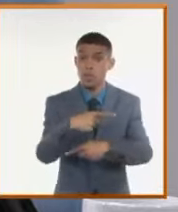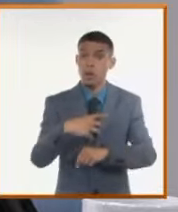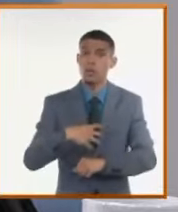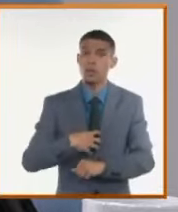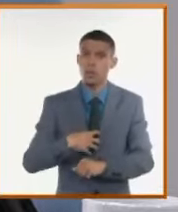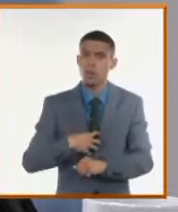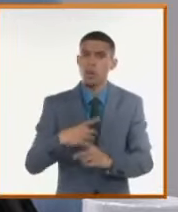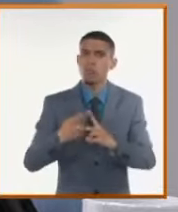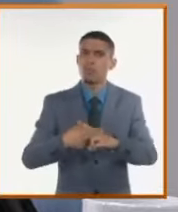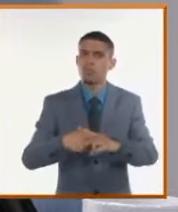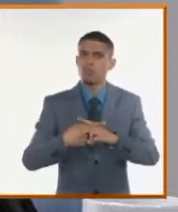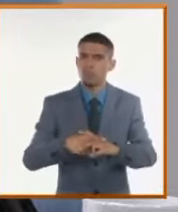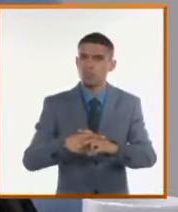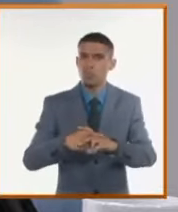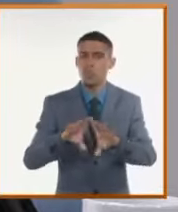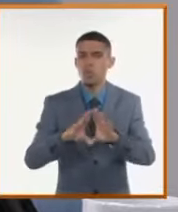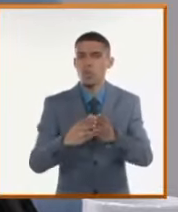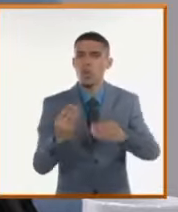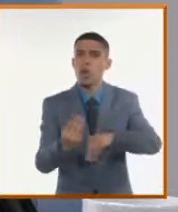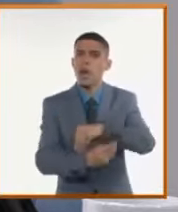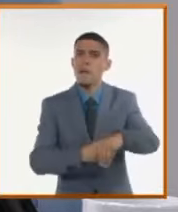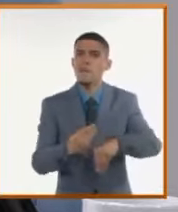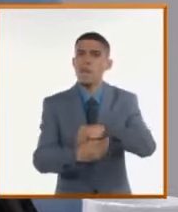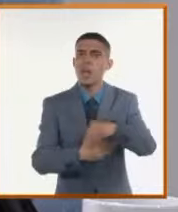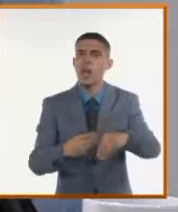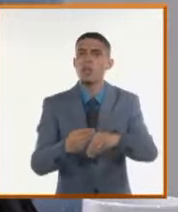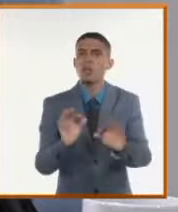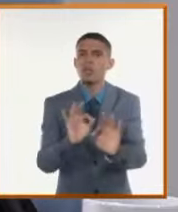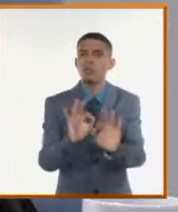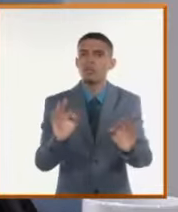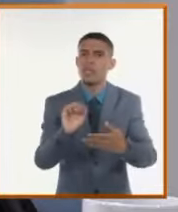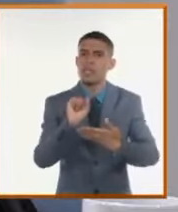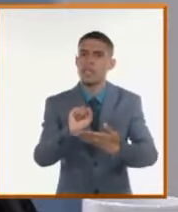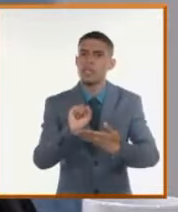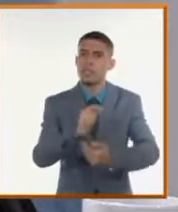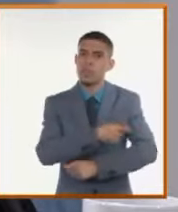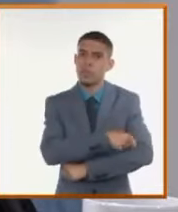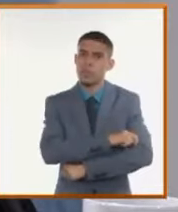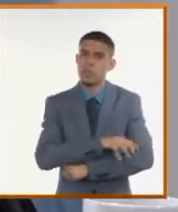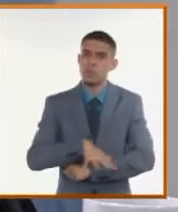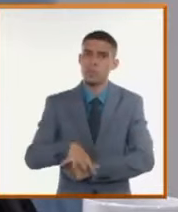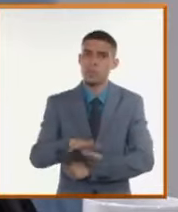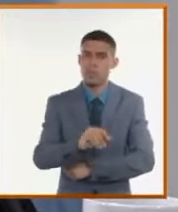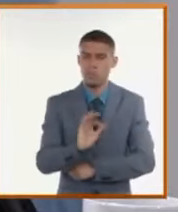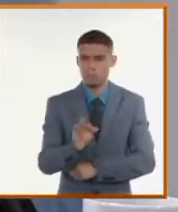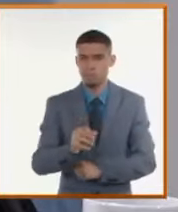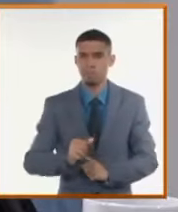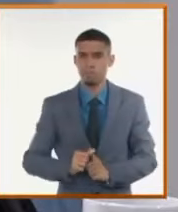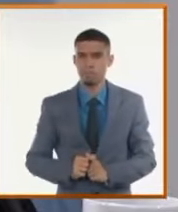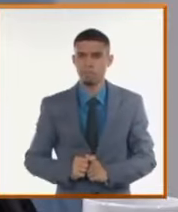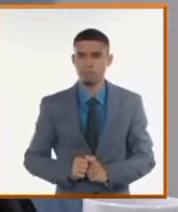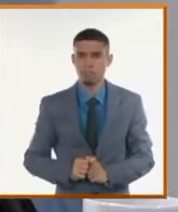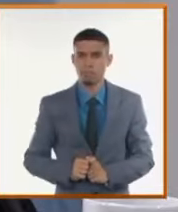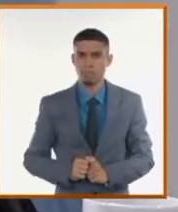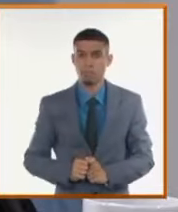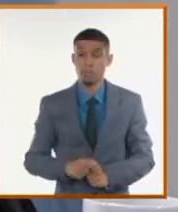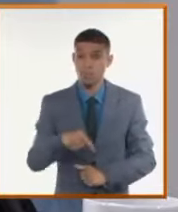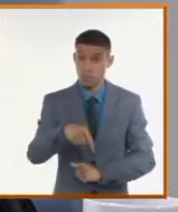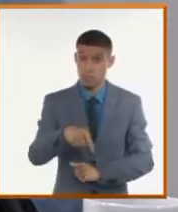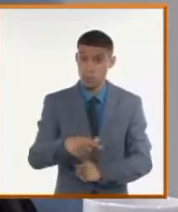continuar perfeccionando la calidad la calidad de los servicios de la población como servidores públicos que son aquí